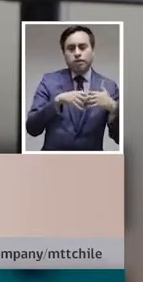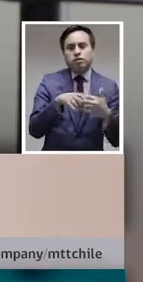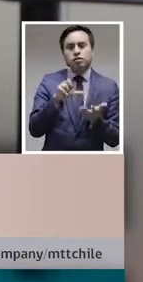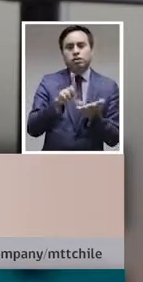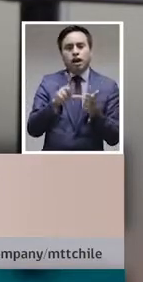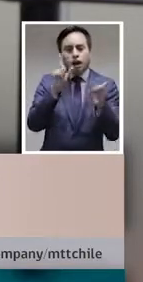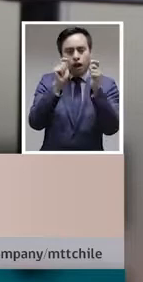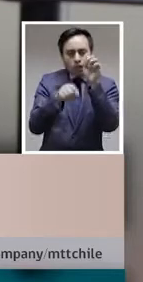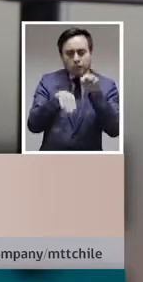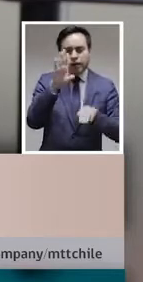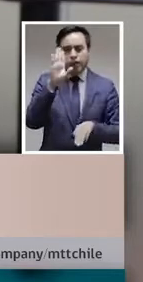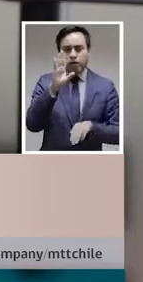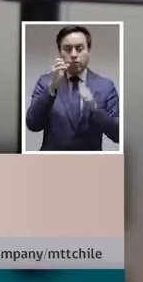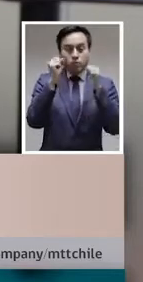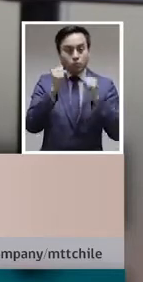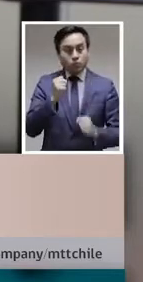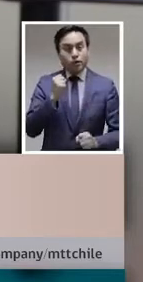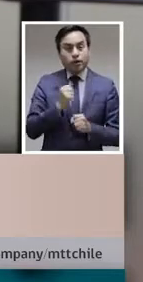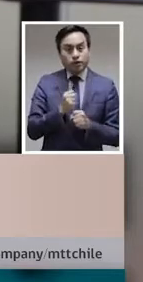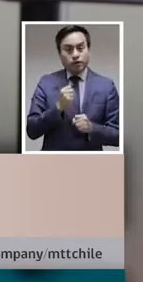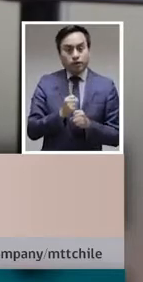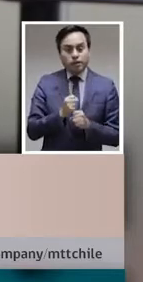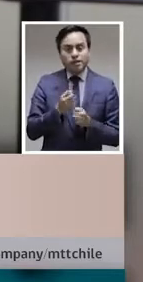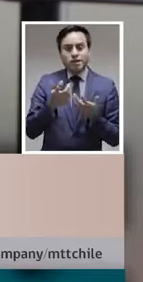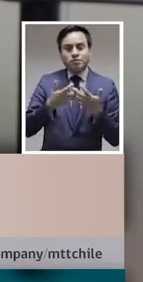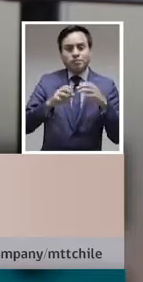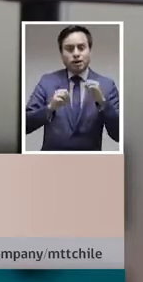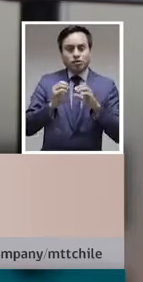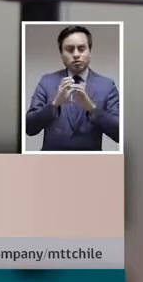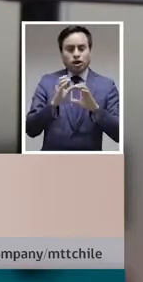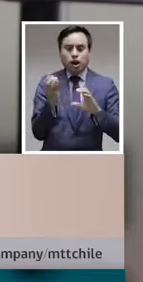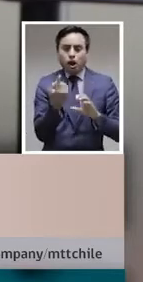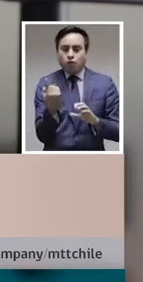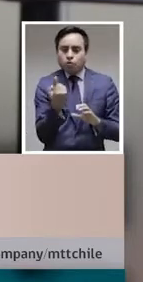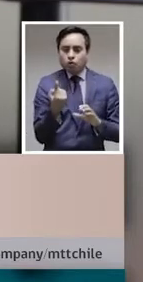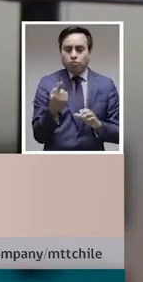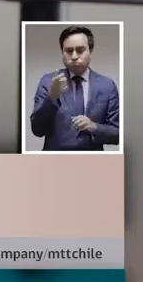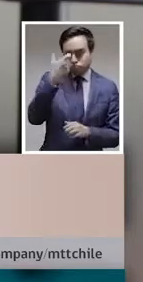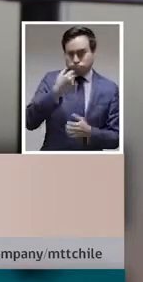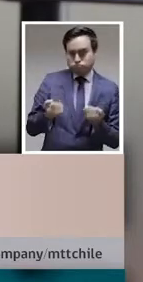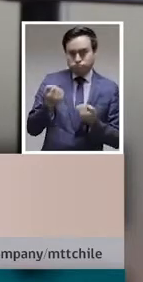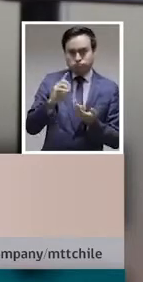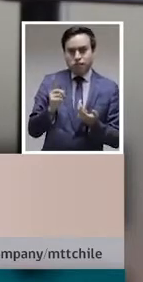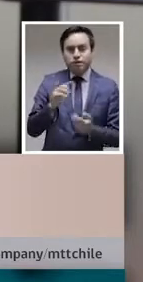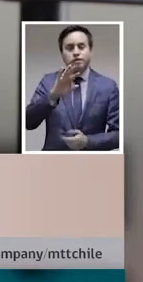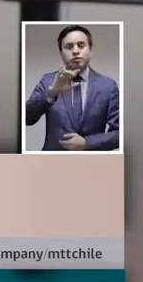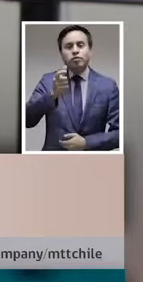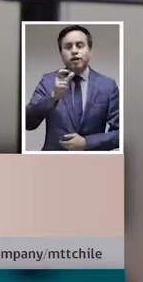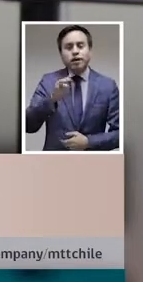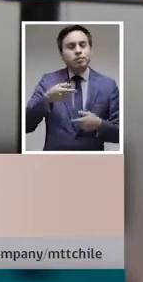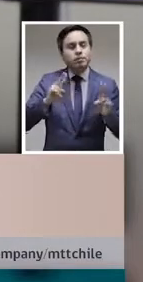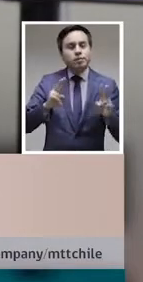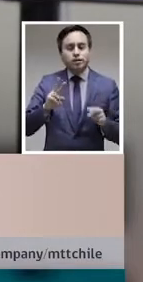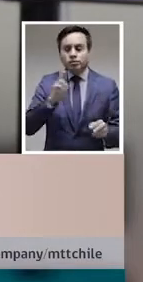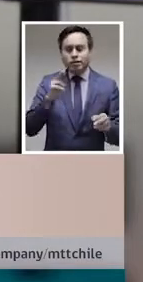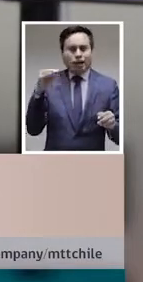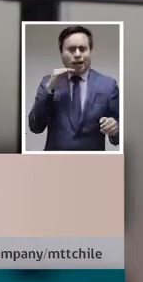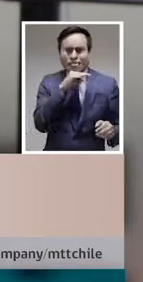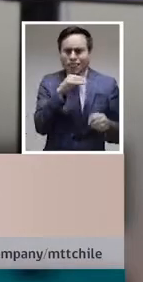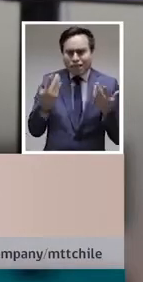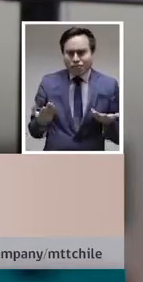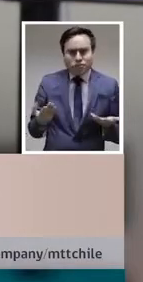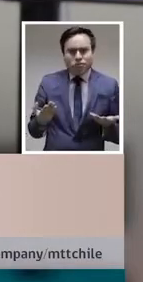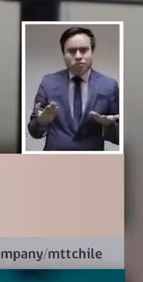más riesgo, donde se pueda trabajar con vehículos autónomos. 5G permite respuesta instantánea